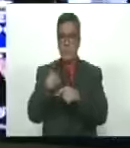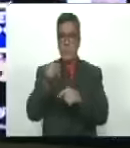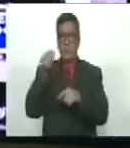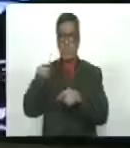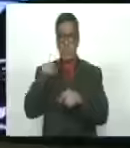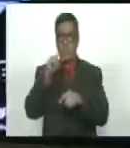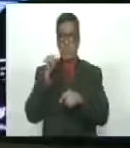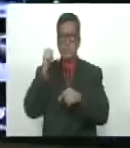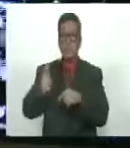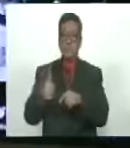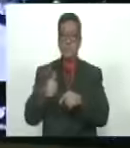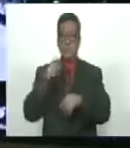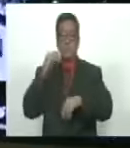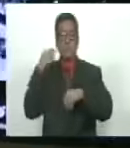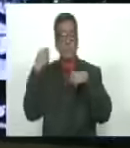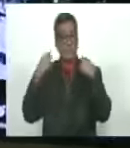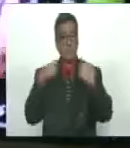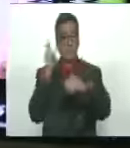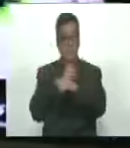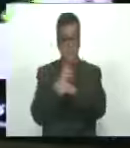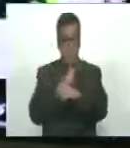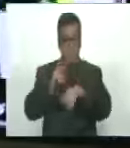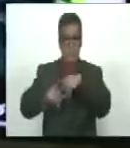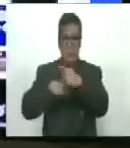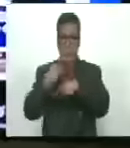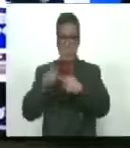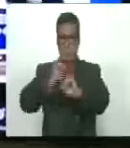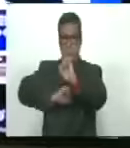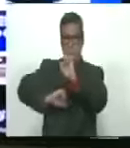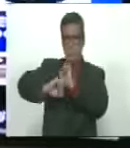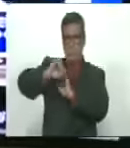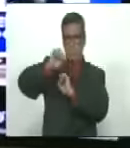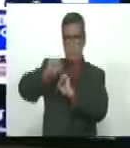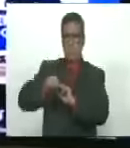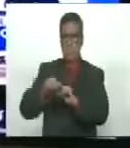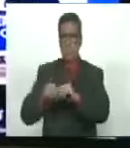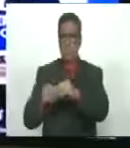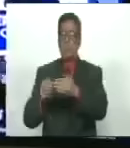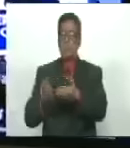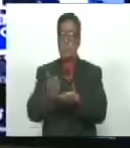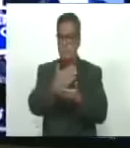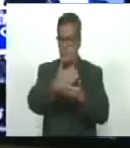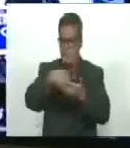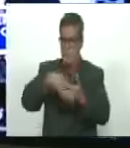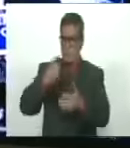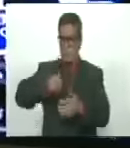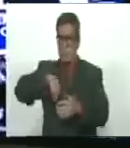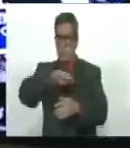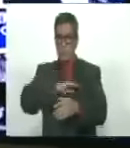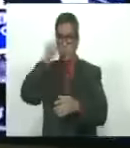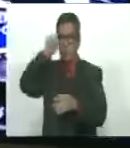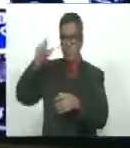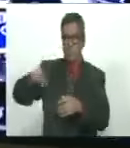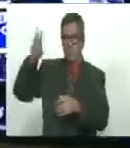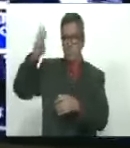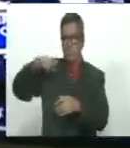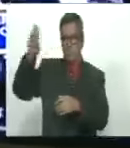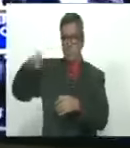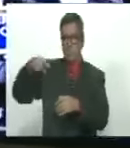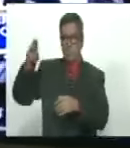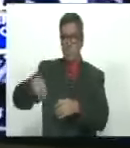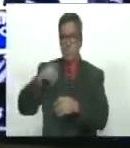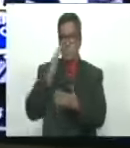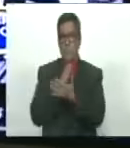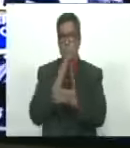generación acelerar el proceso de defensa y recuperación de nuestra Guayana Esequiba